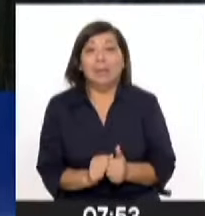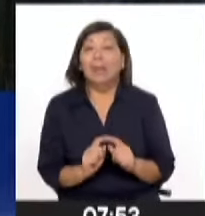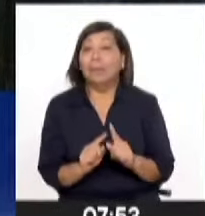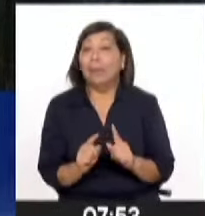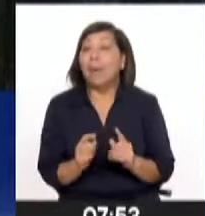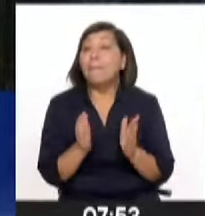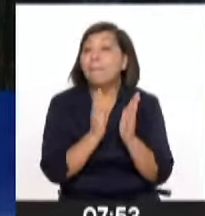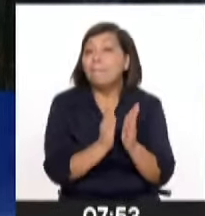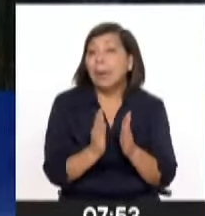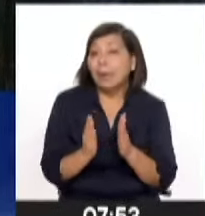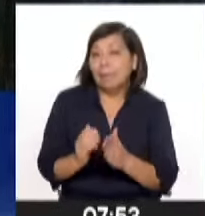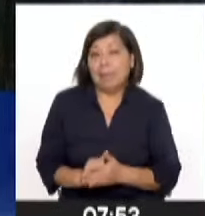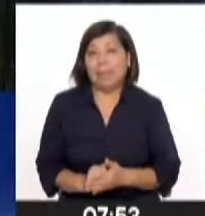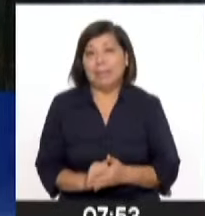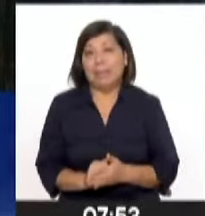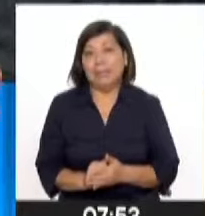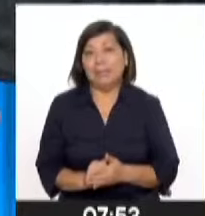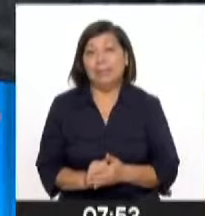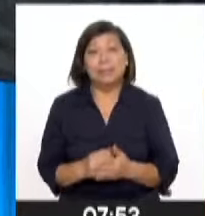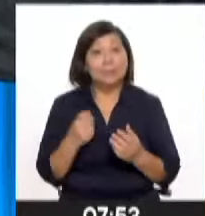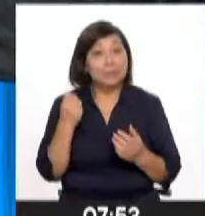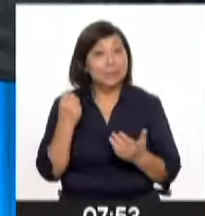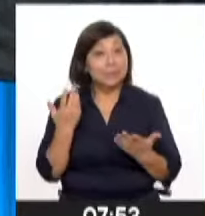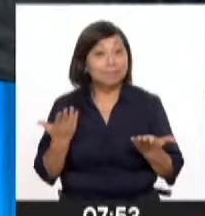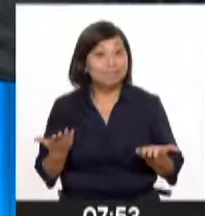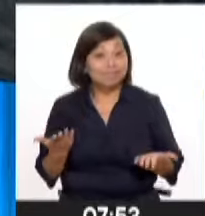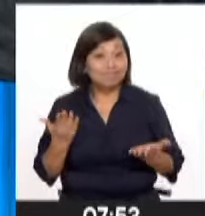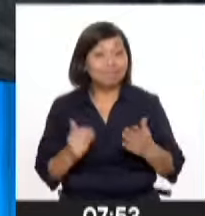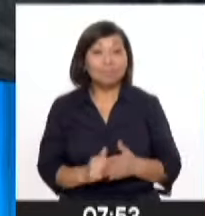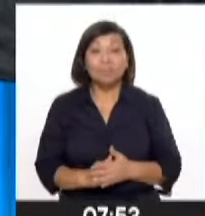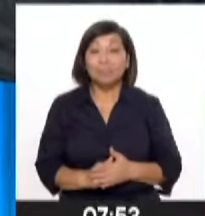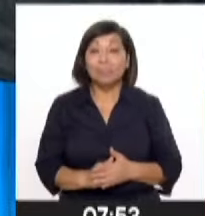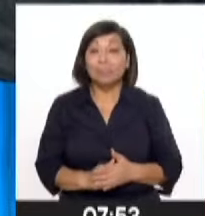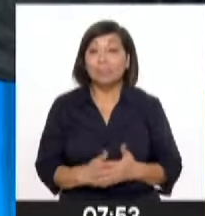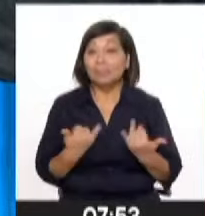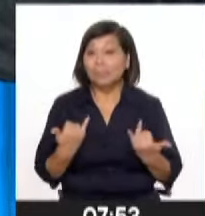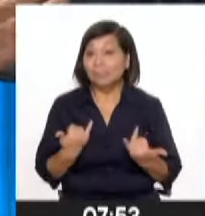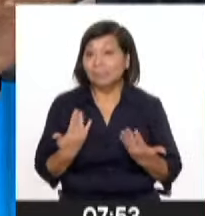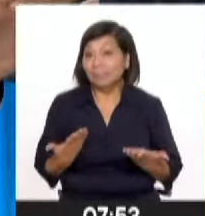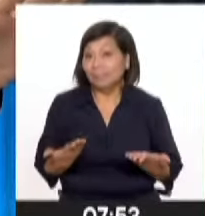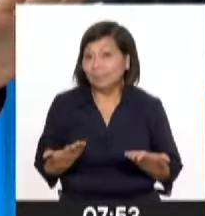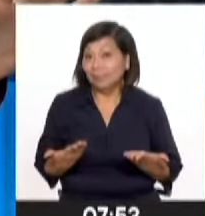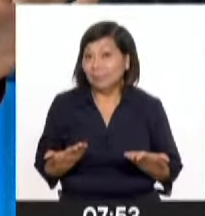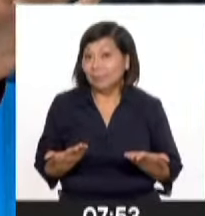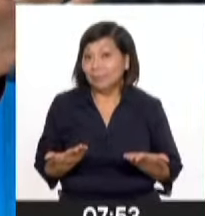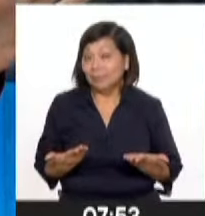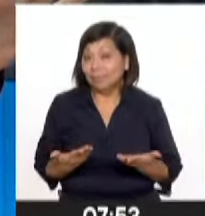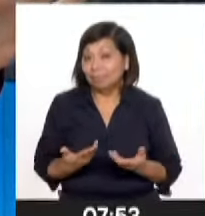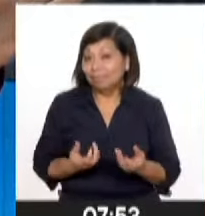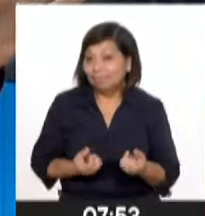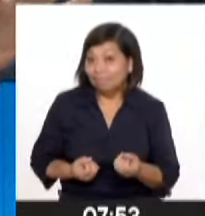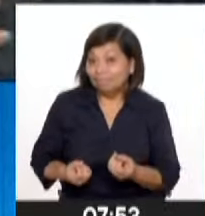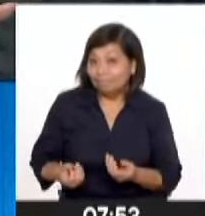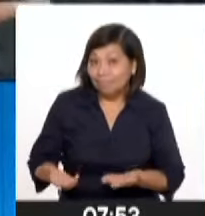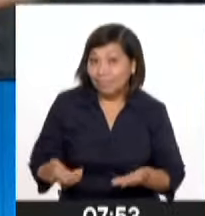de preparación. Claro, pero entenderíamos, quizás usted me corregirá, que ese tipo de acciones son de largo aliento, ¿no?